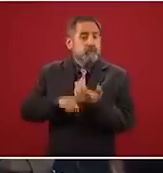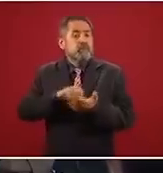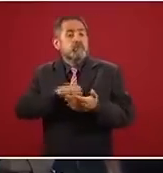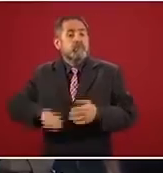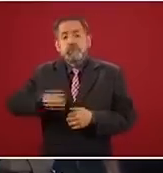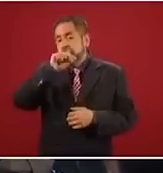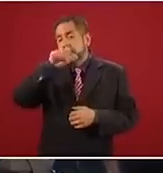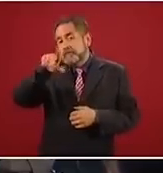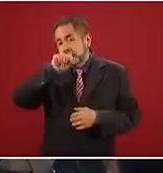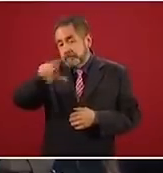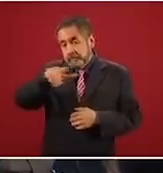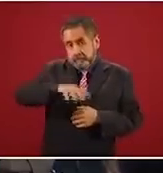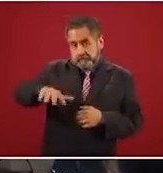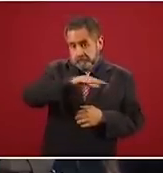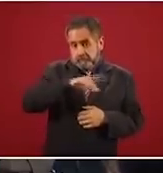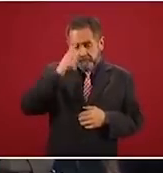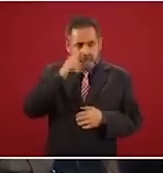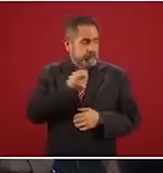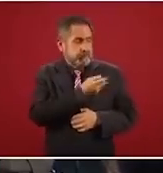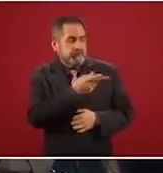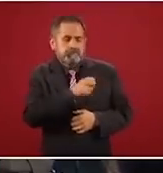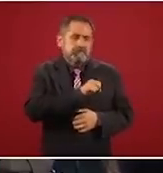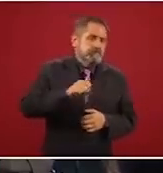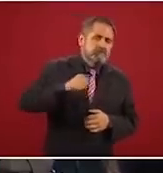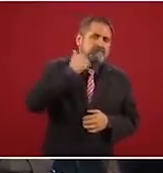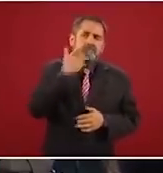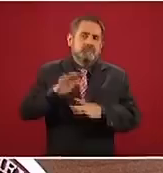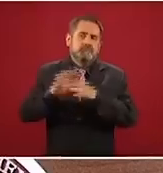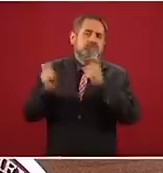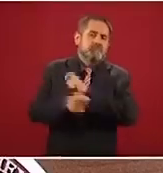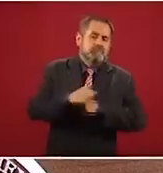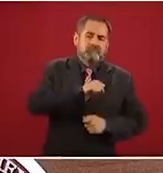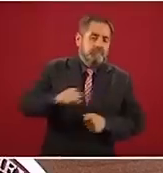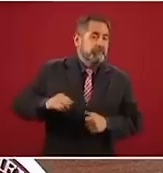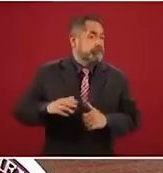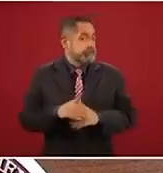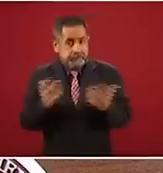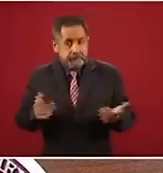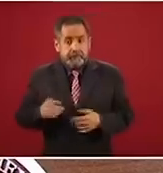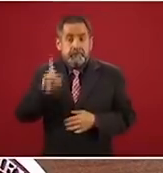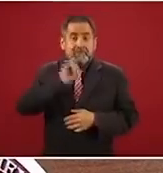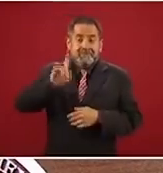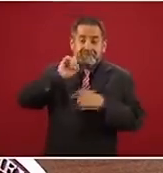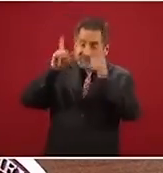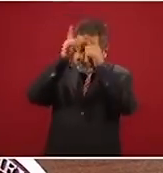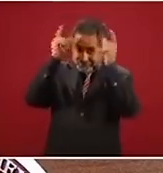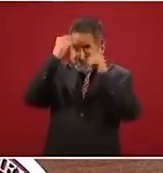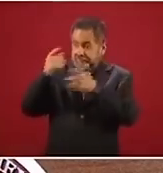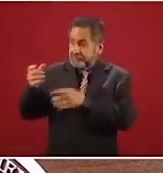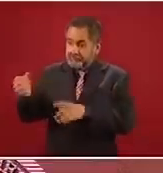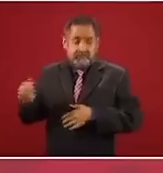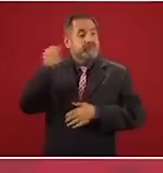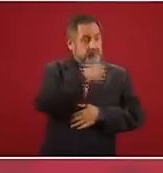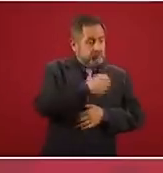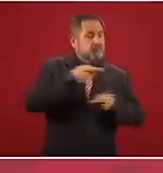Jalisco entiendo que la resistencia y el cambio sea tan grande a partir del hecho de que una enfermera hoy controle lo que